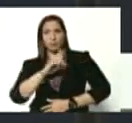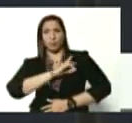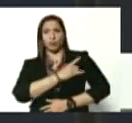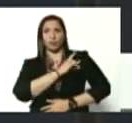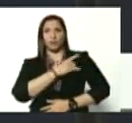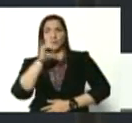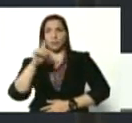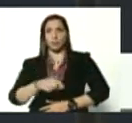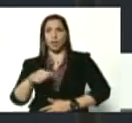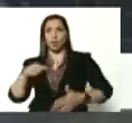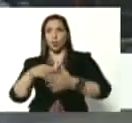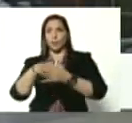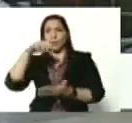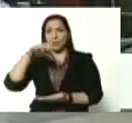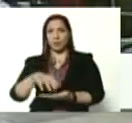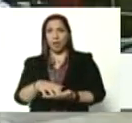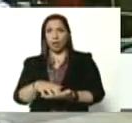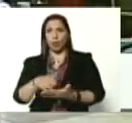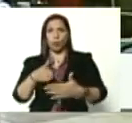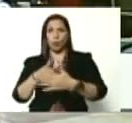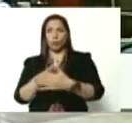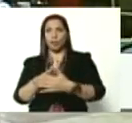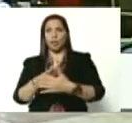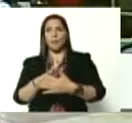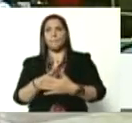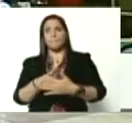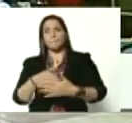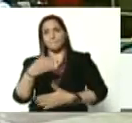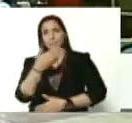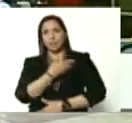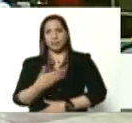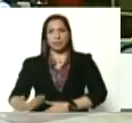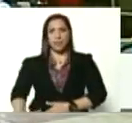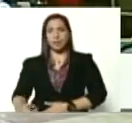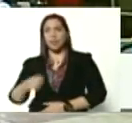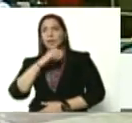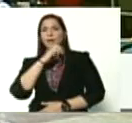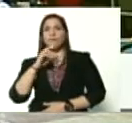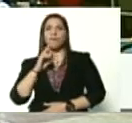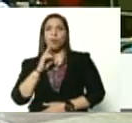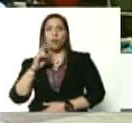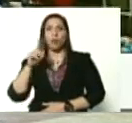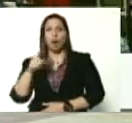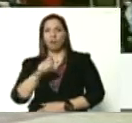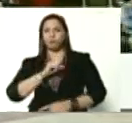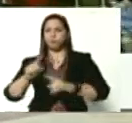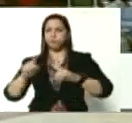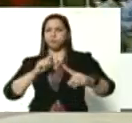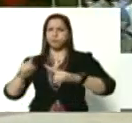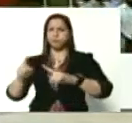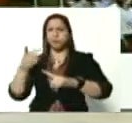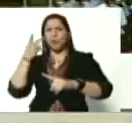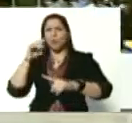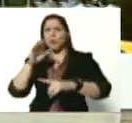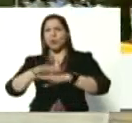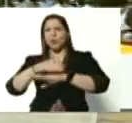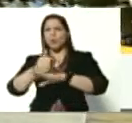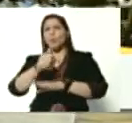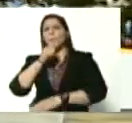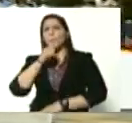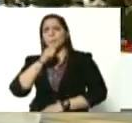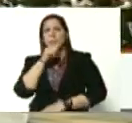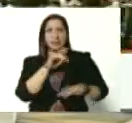al presidente evo morales dirigido por el secretario de la oea es el